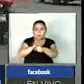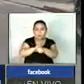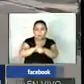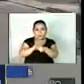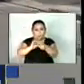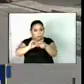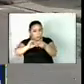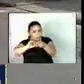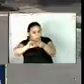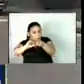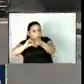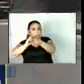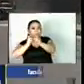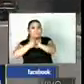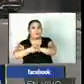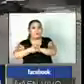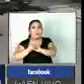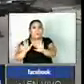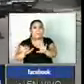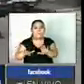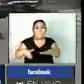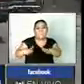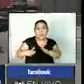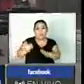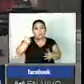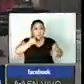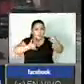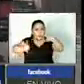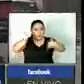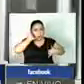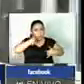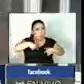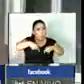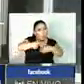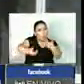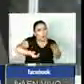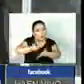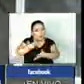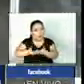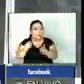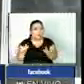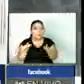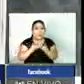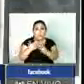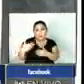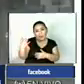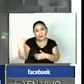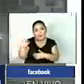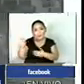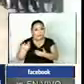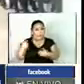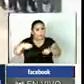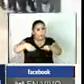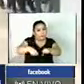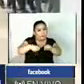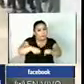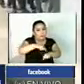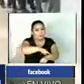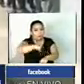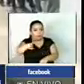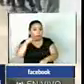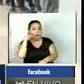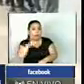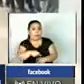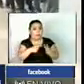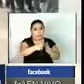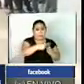un giro de 180 grados cuando los pedidos empezaron a incrementar más negocios solicitaron el servicio de entregas a domicilio fue